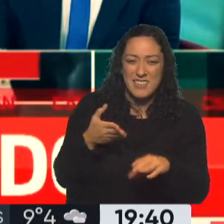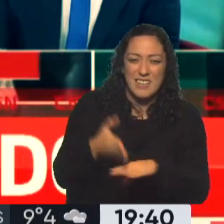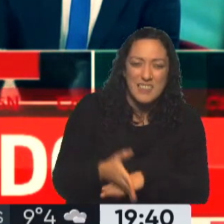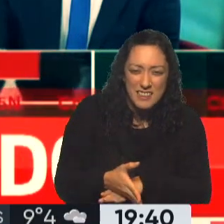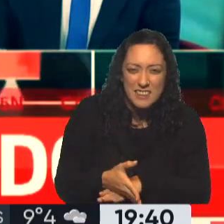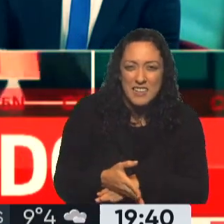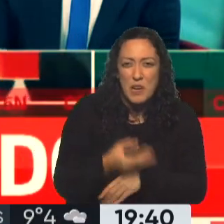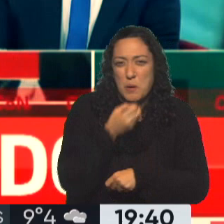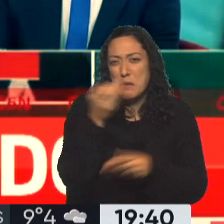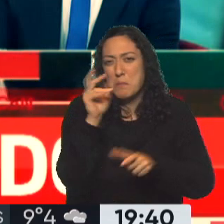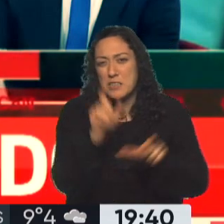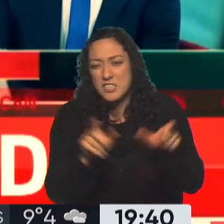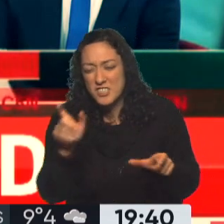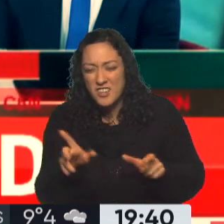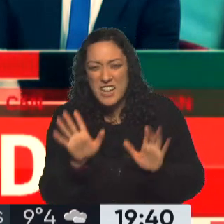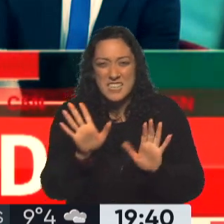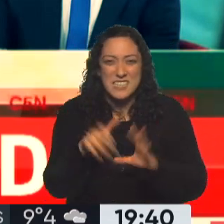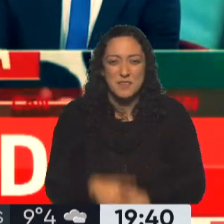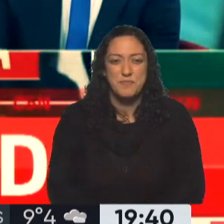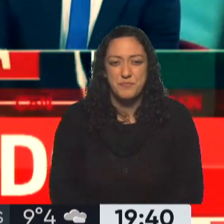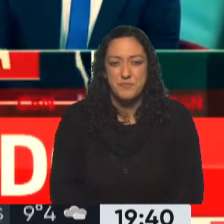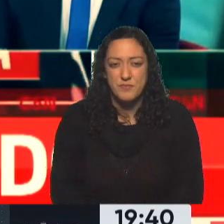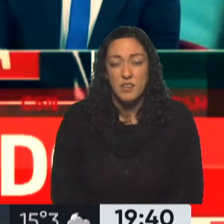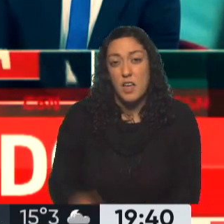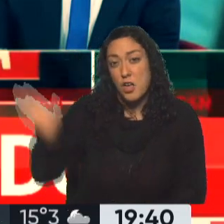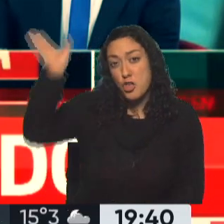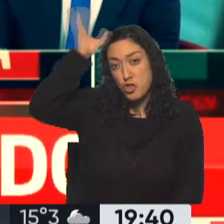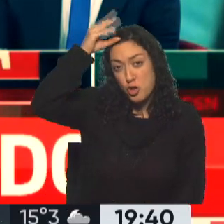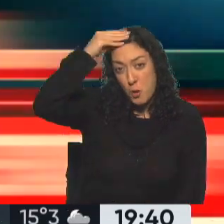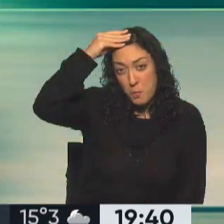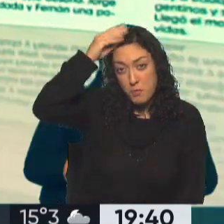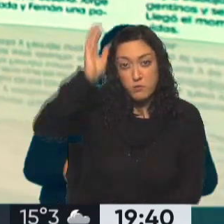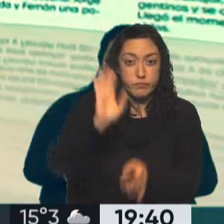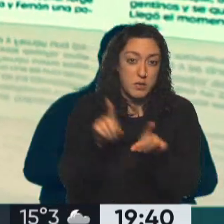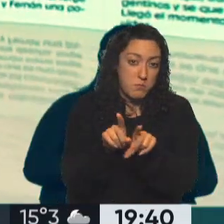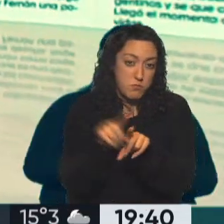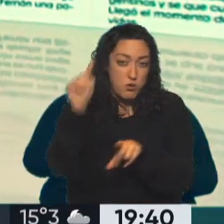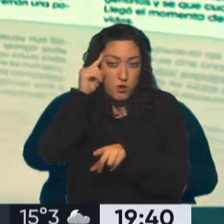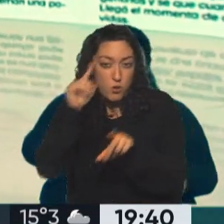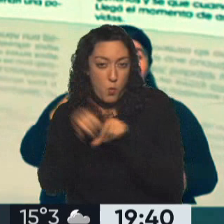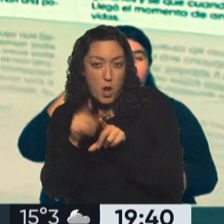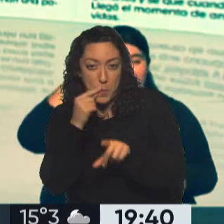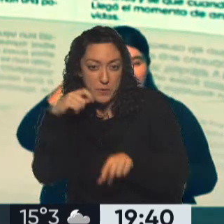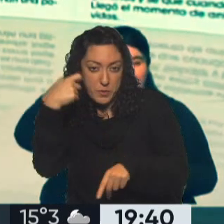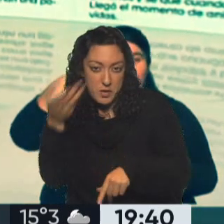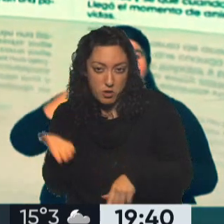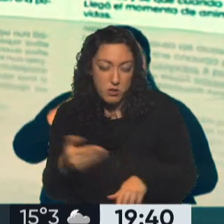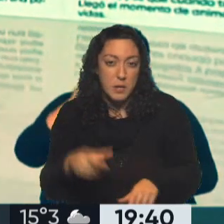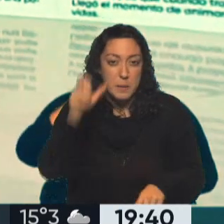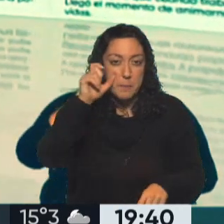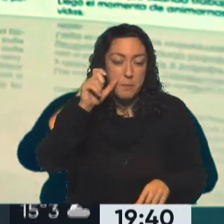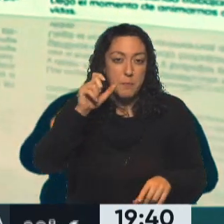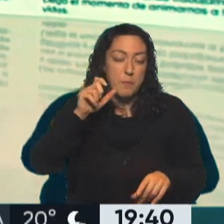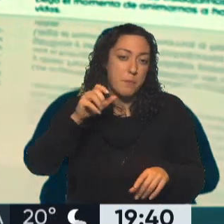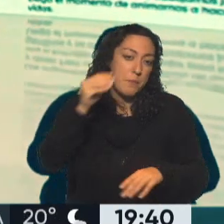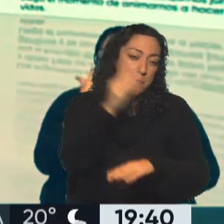outsiders desde todos lados y lleguen al centro. Digo, o sea, Trump no es menos loco que este tipo. Jorge Macri, precandidato a la jefatura del gobierno de